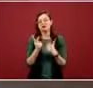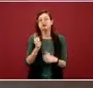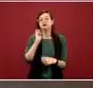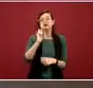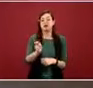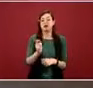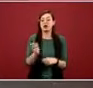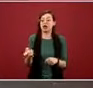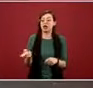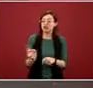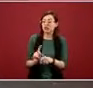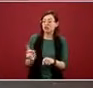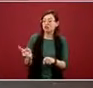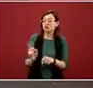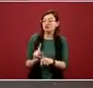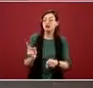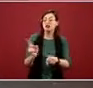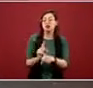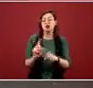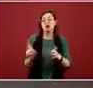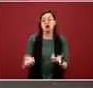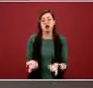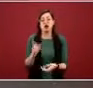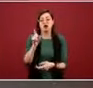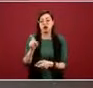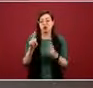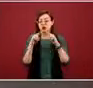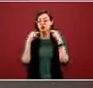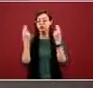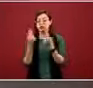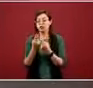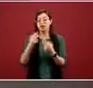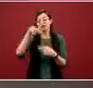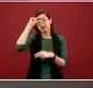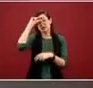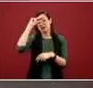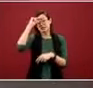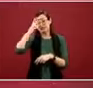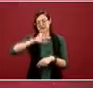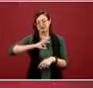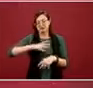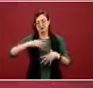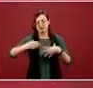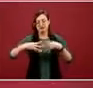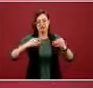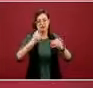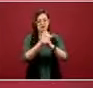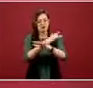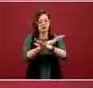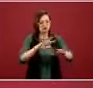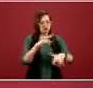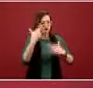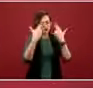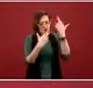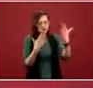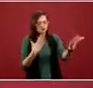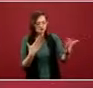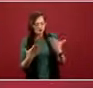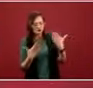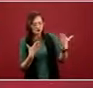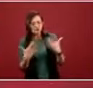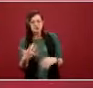en nuestra unidad de inteligencia epidemiológica y sanitaria revisamos la información y entonces esa información nos permite